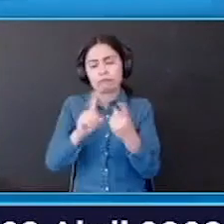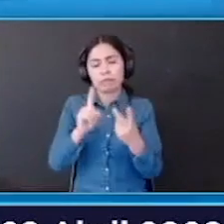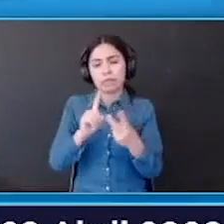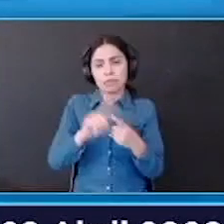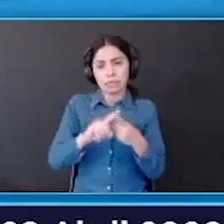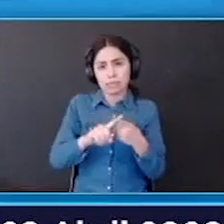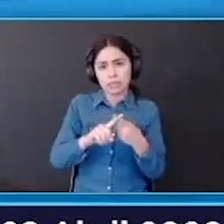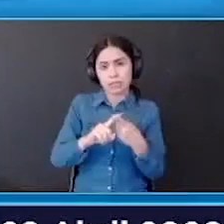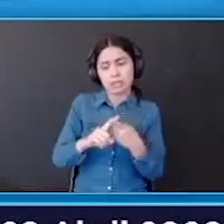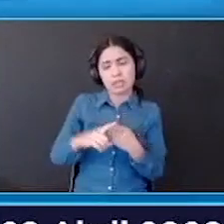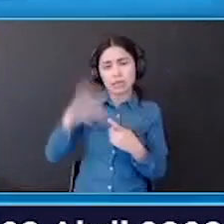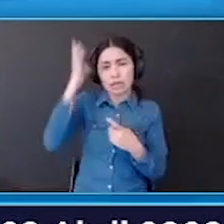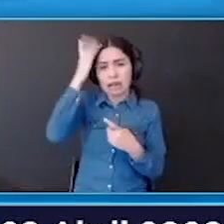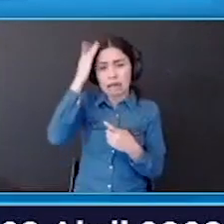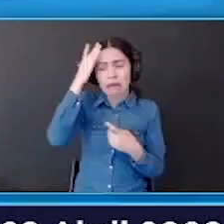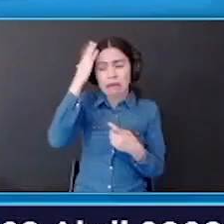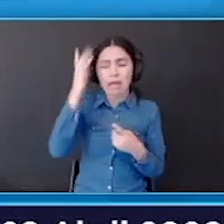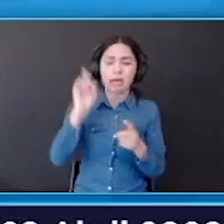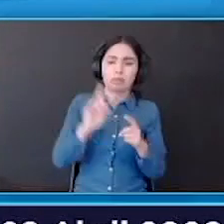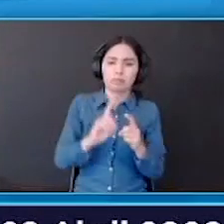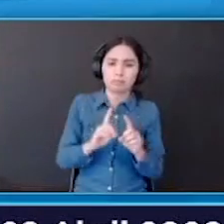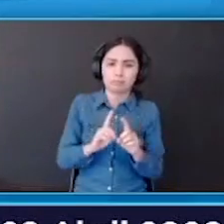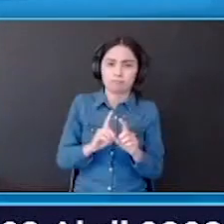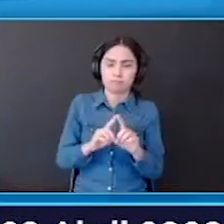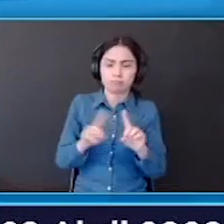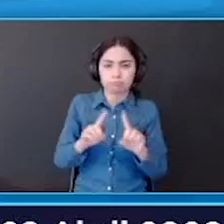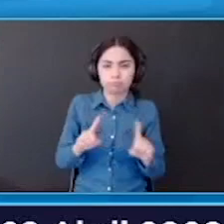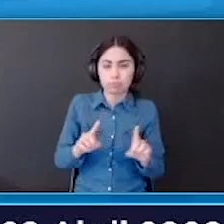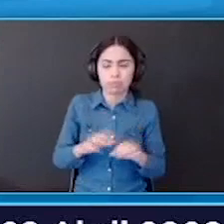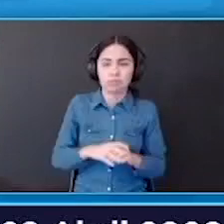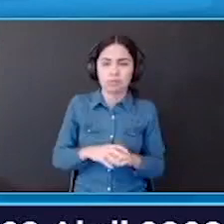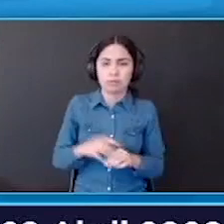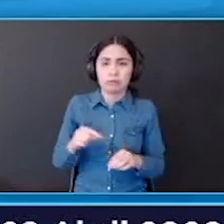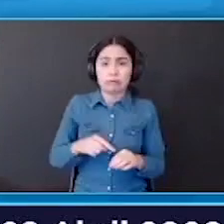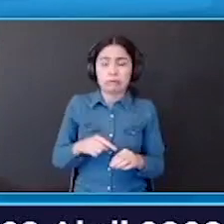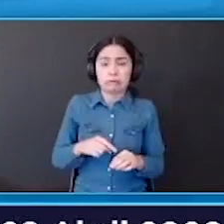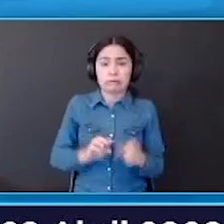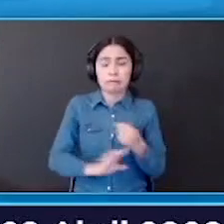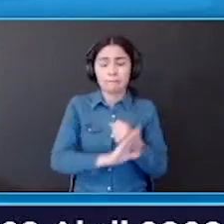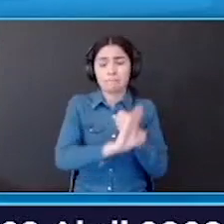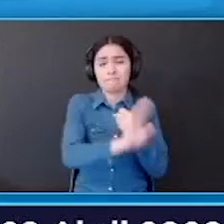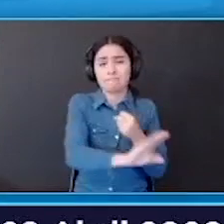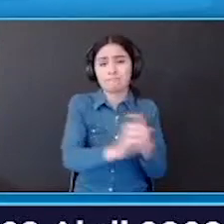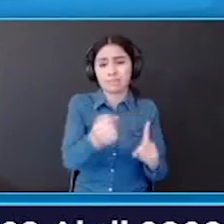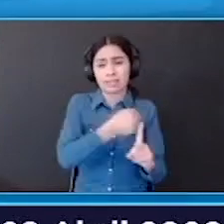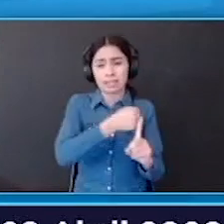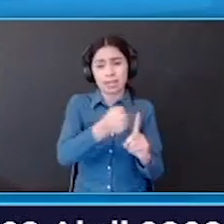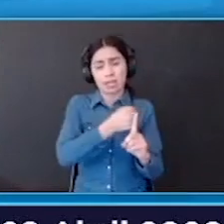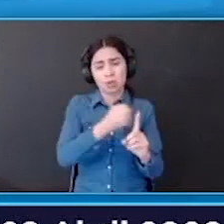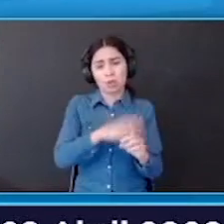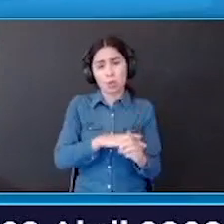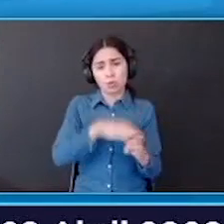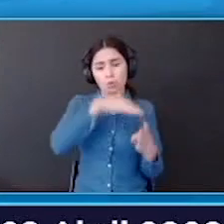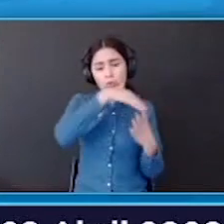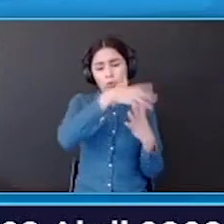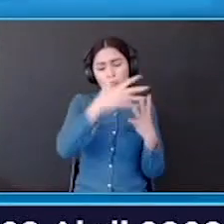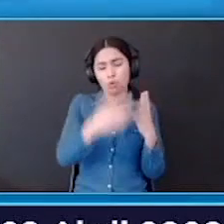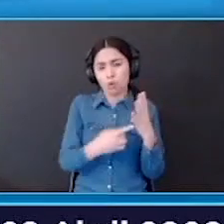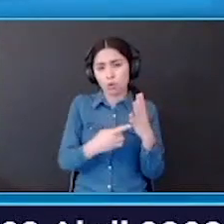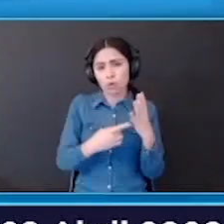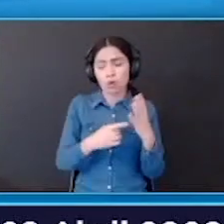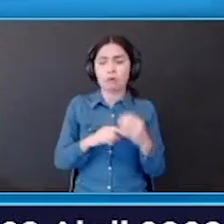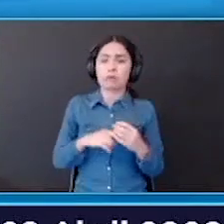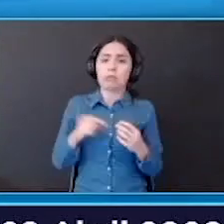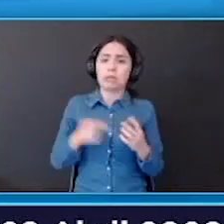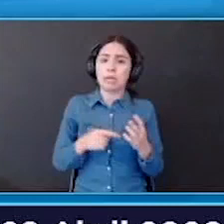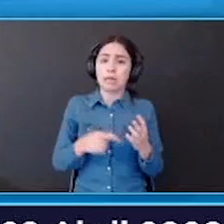en este caso, la prevención de la violencia familiar cuenta con una serie de aliados que